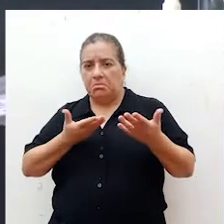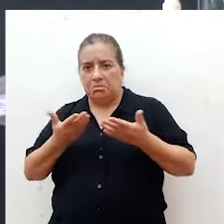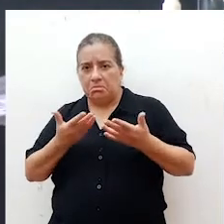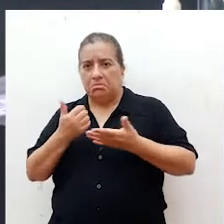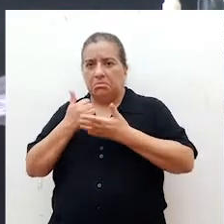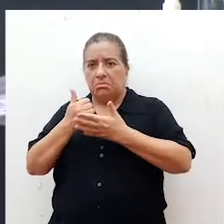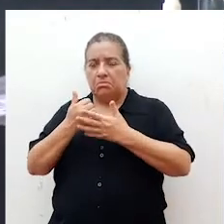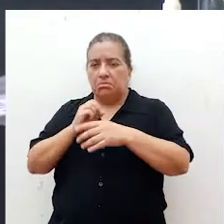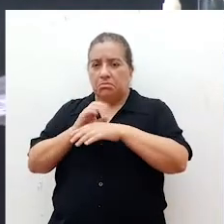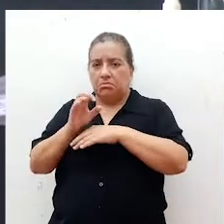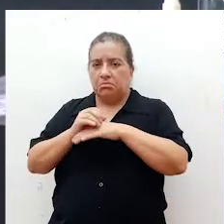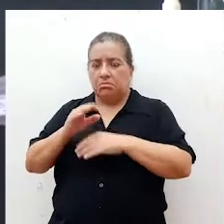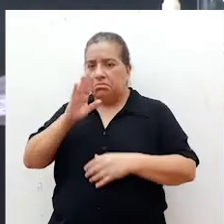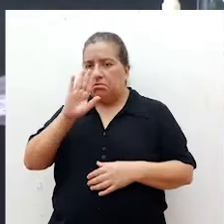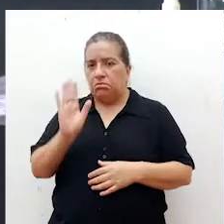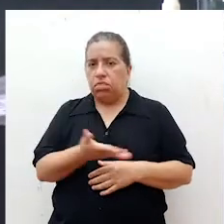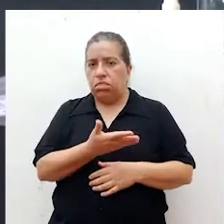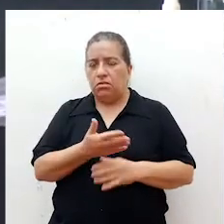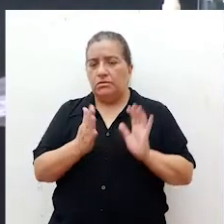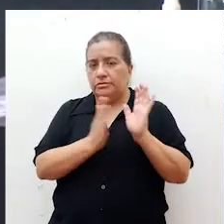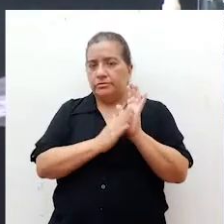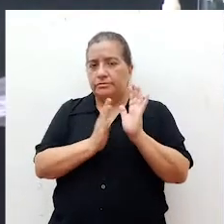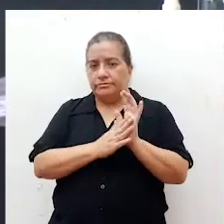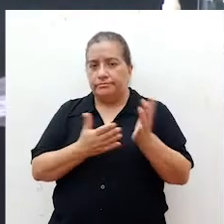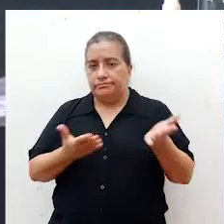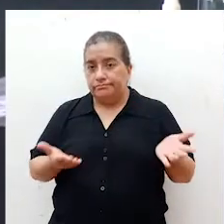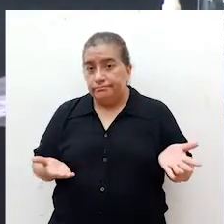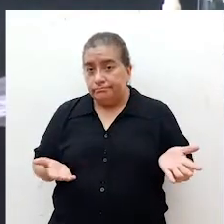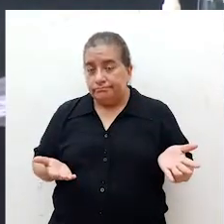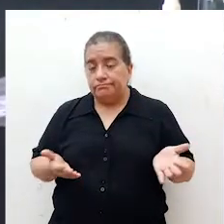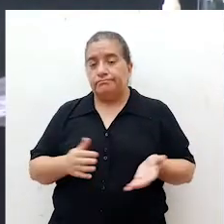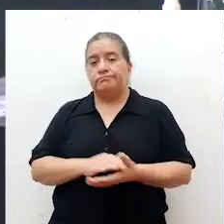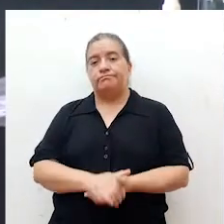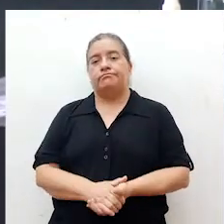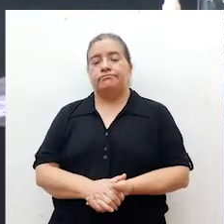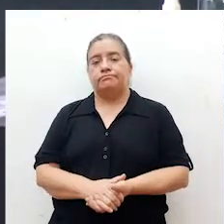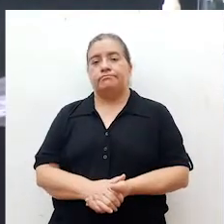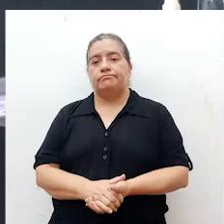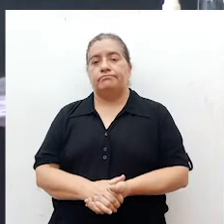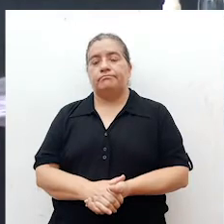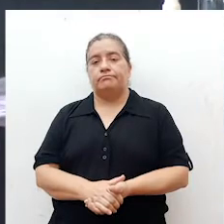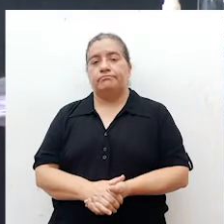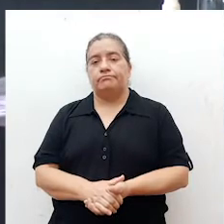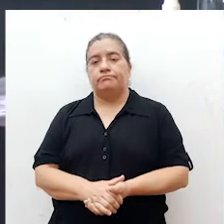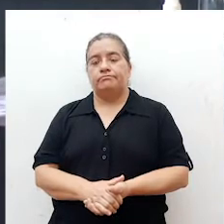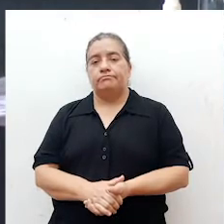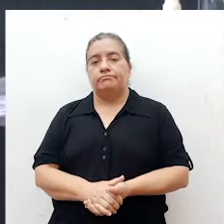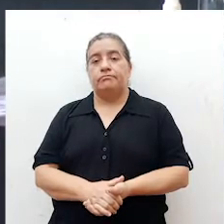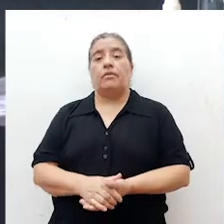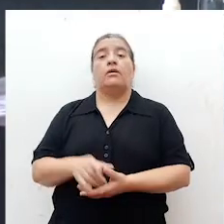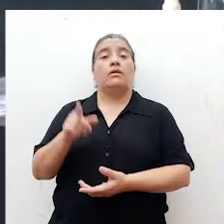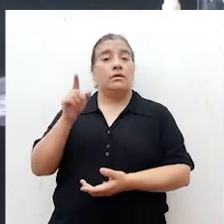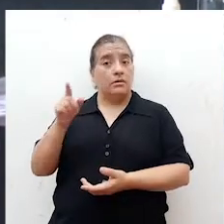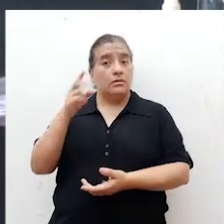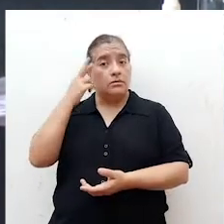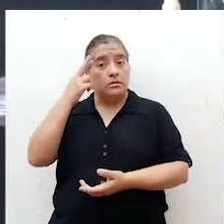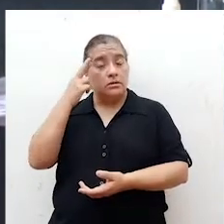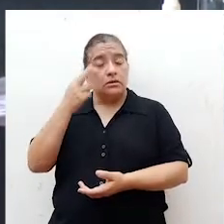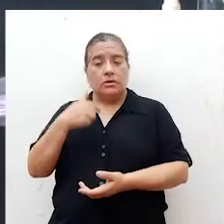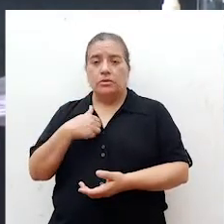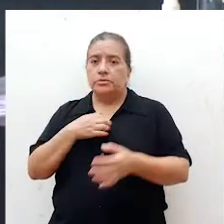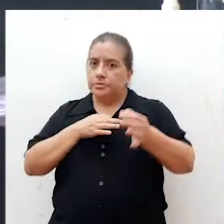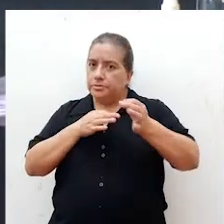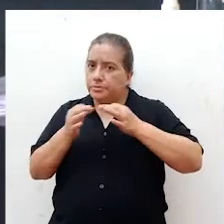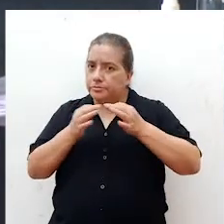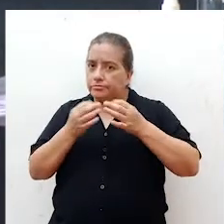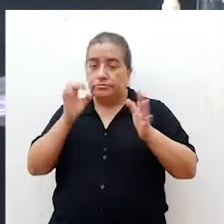que significa no atender las recomendaciones de la Defensoría del Pueblo. En esa